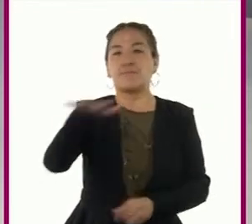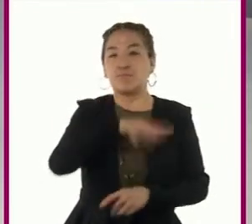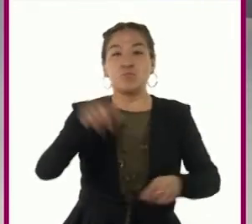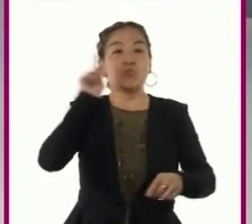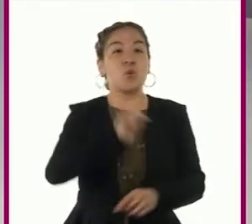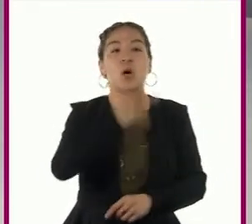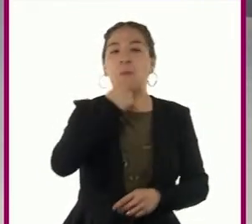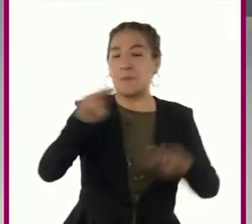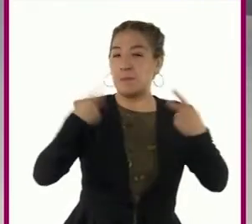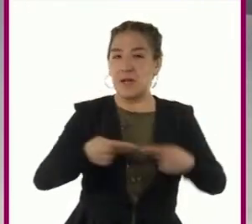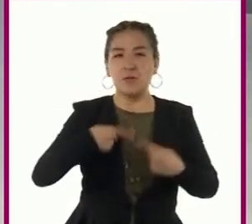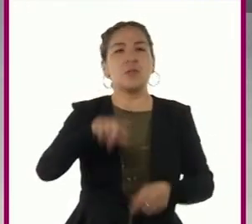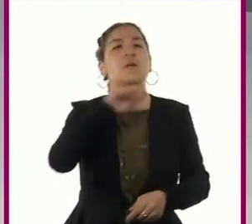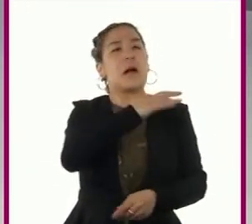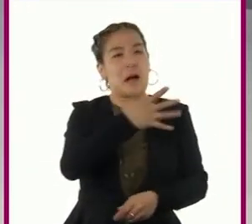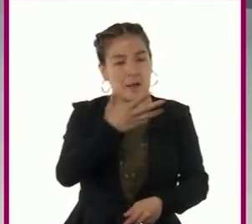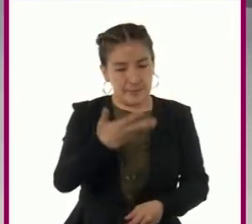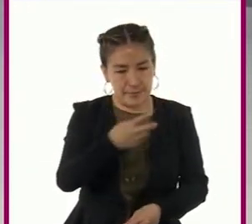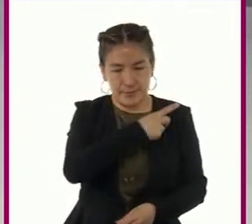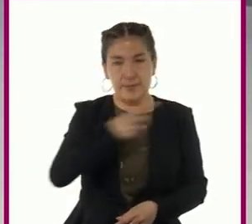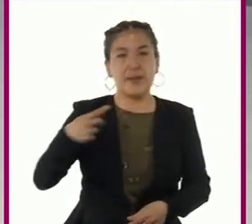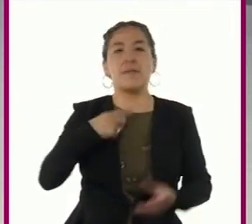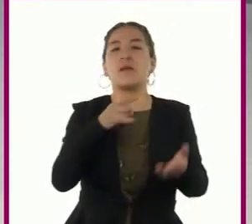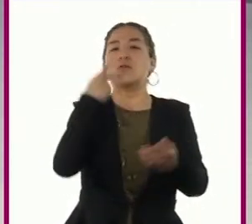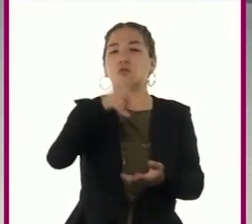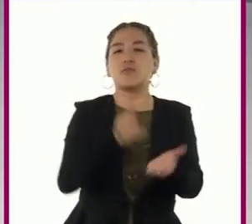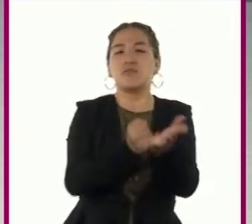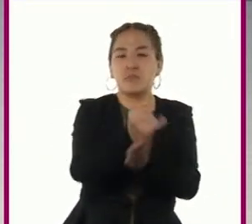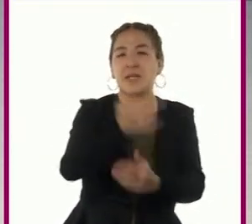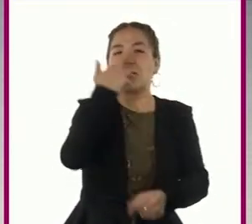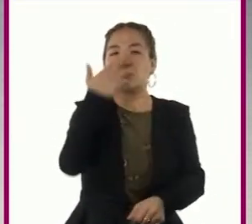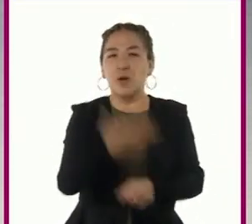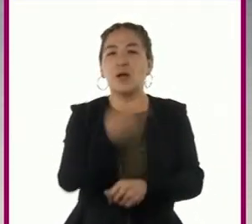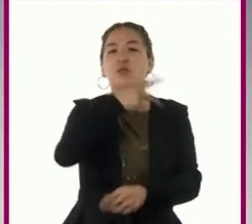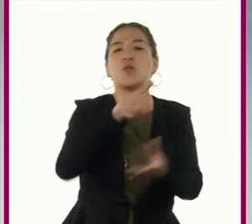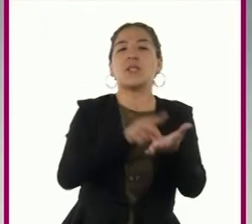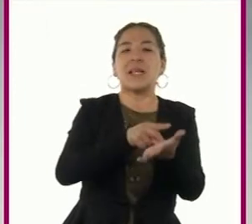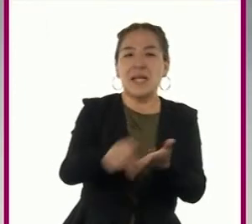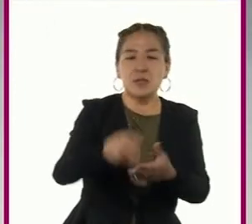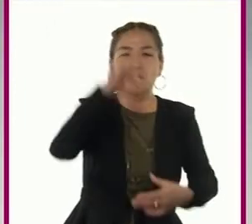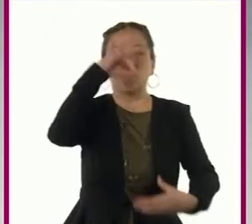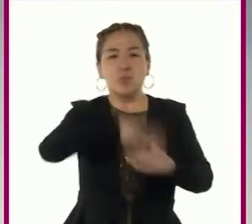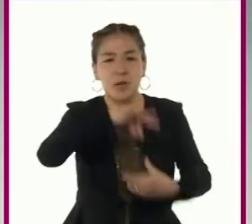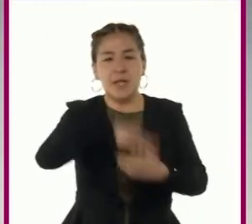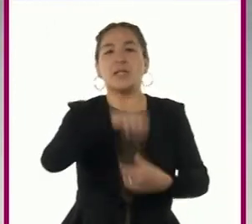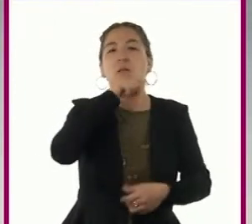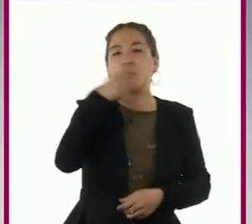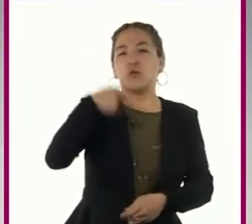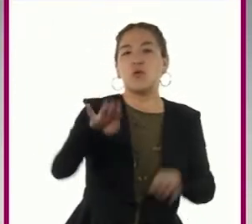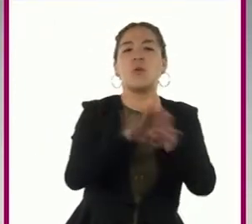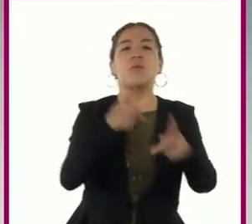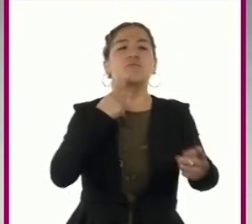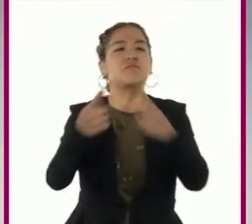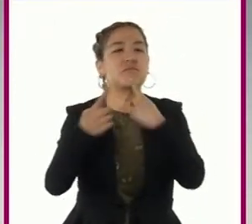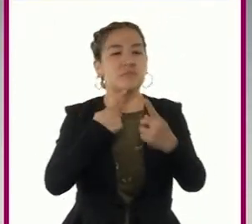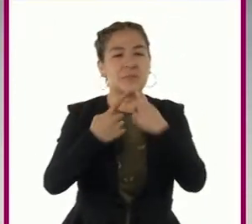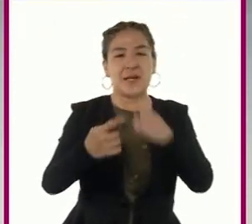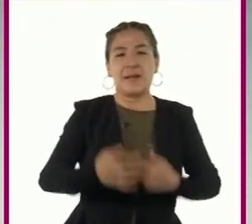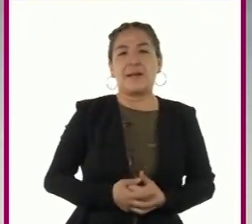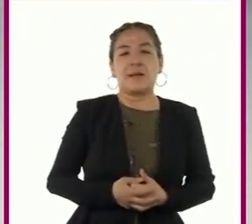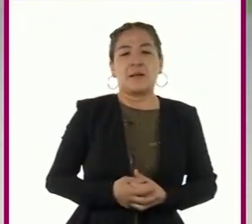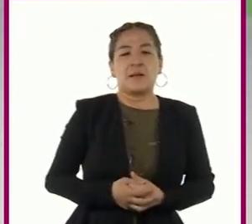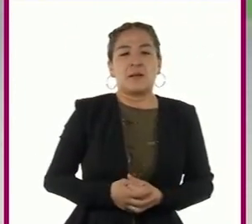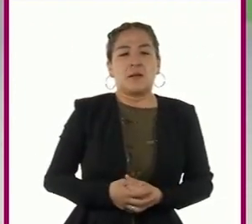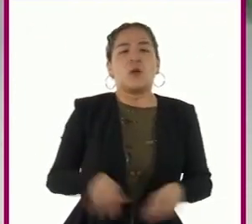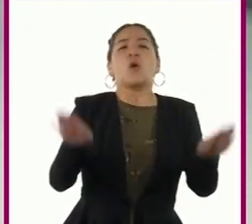de ejercer nuestros derechos y deberes como ciudadanas y ciudadanos y ejercer nuestro ser democrático.